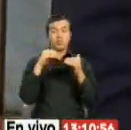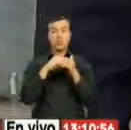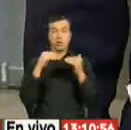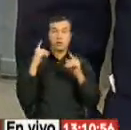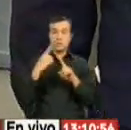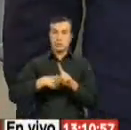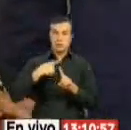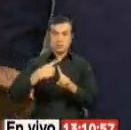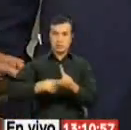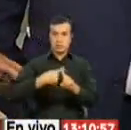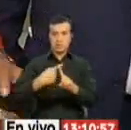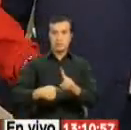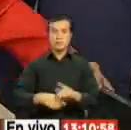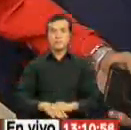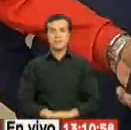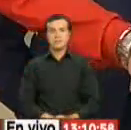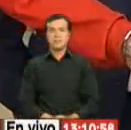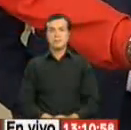mensuales